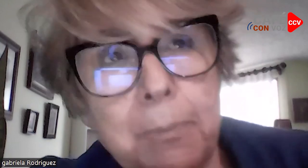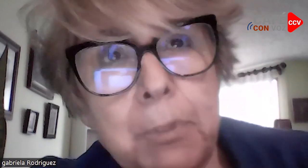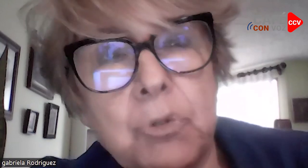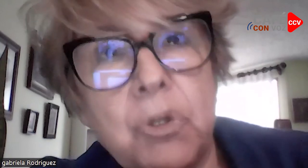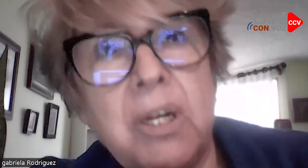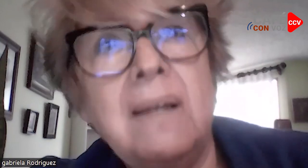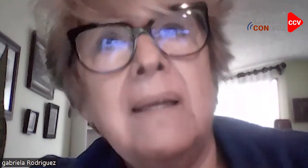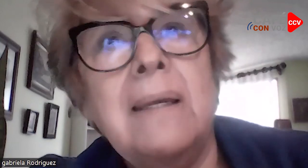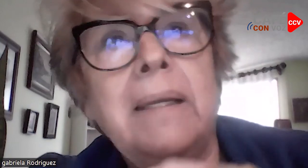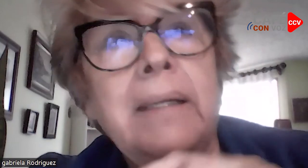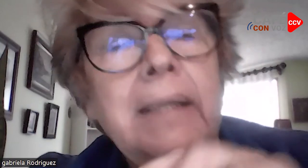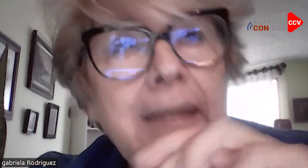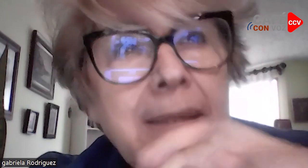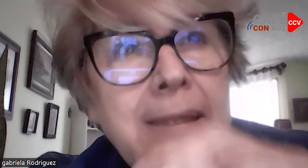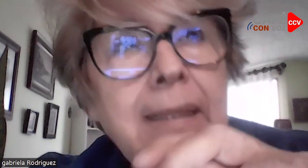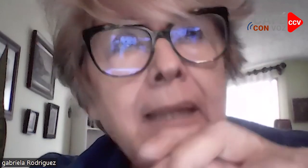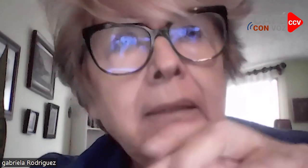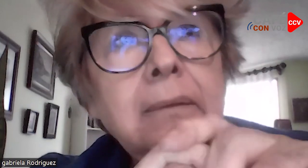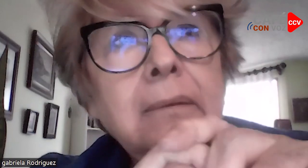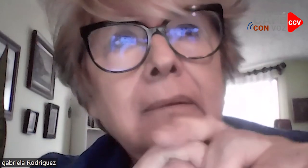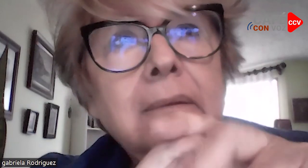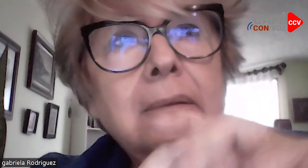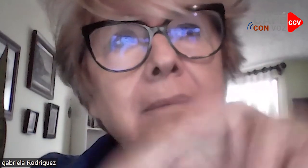esa persona necesitan